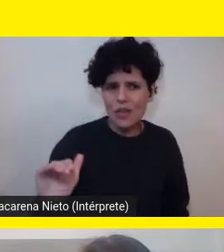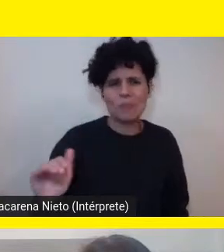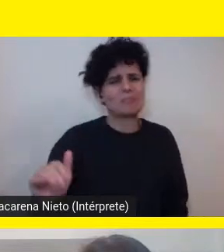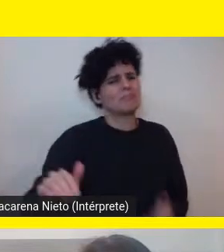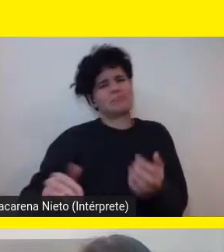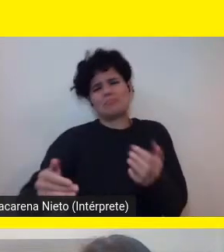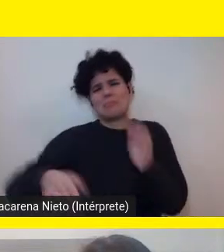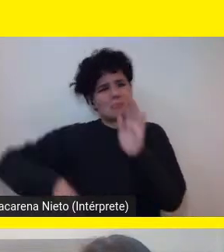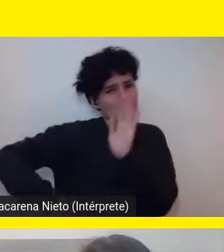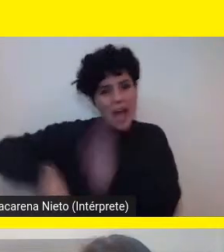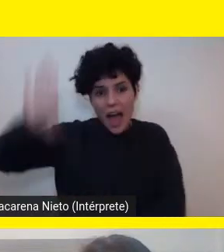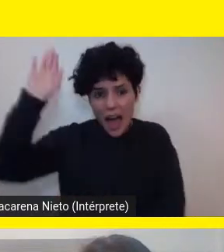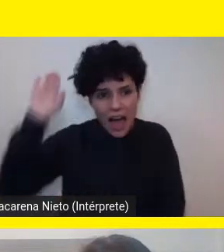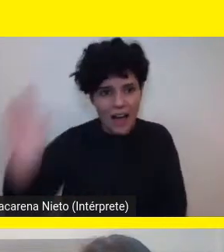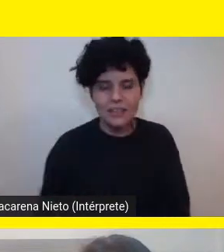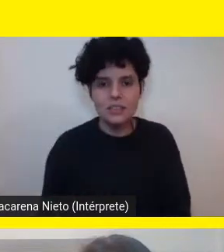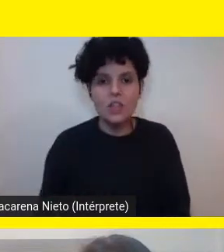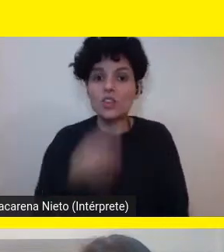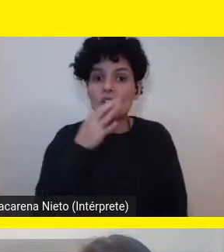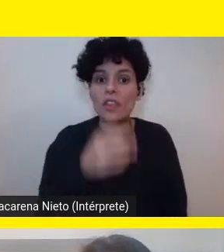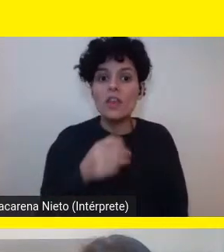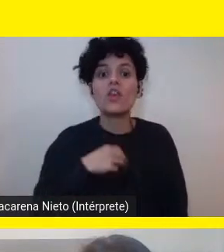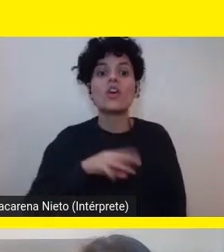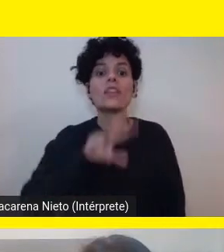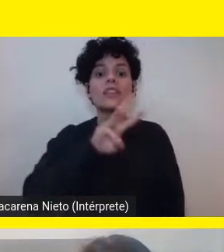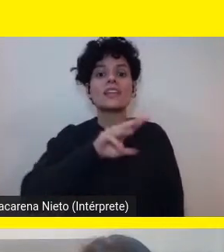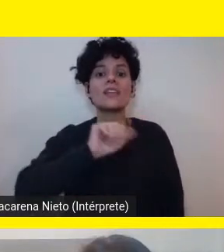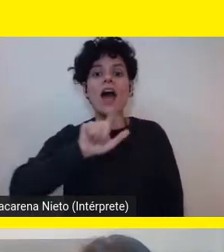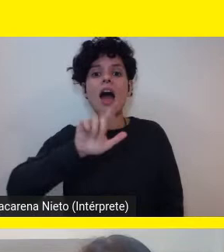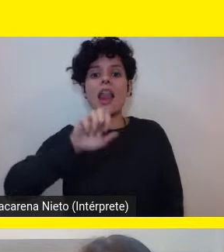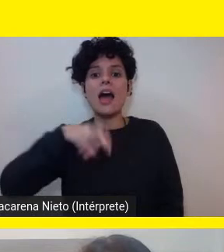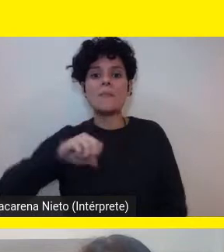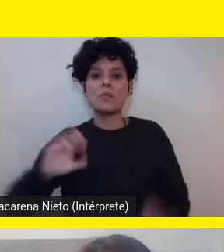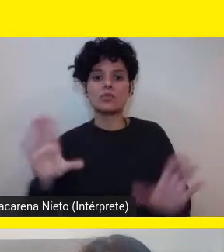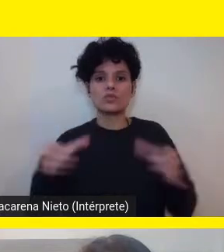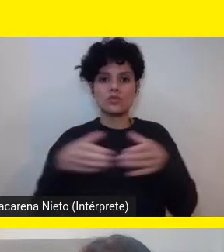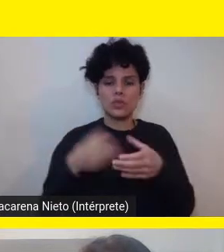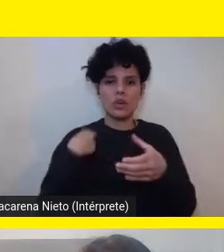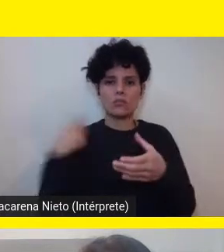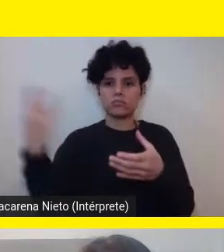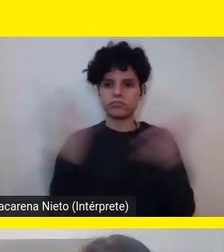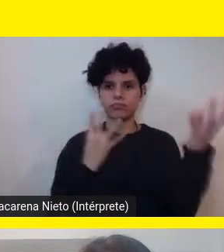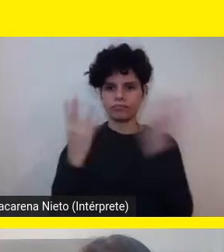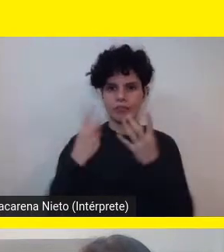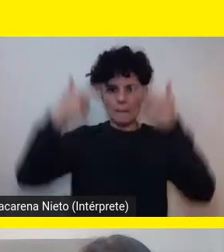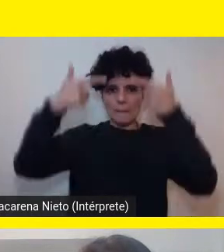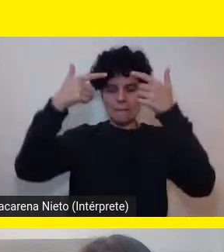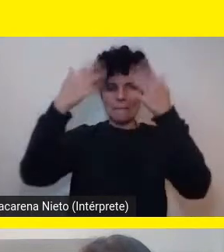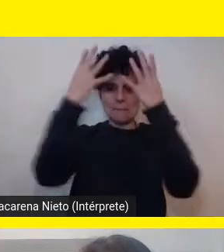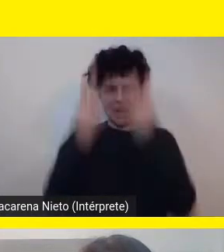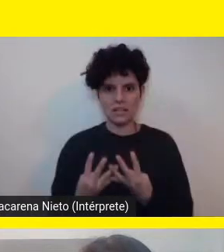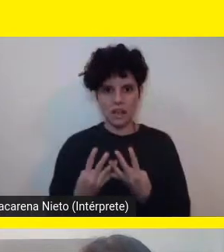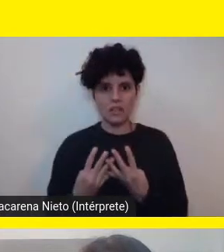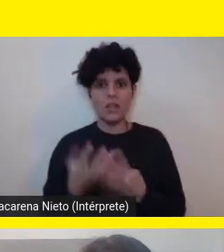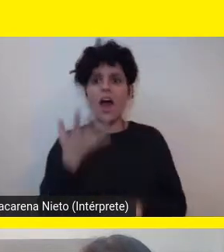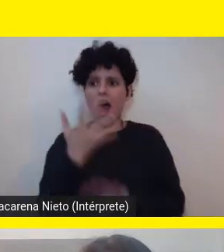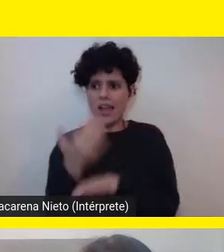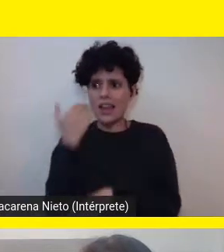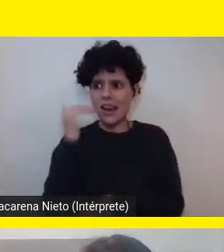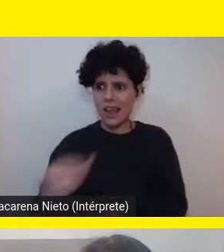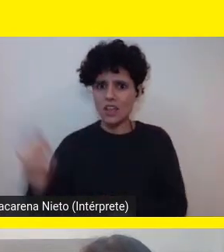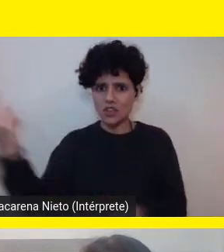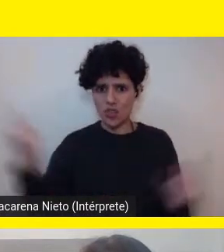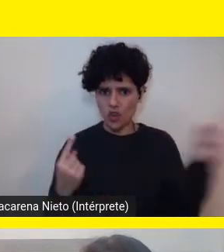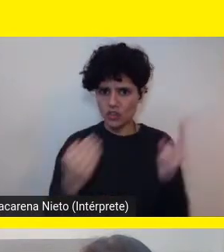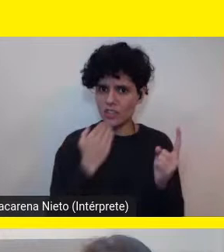que en el campo de concentración de Tres Álamos, nosotras estábamos presas también con niños.